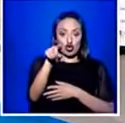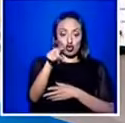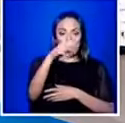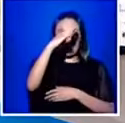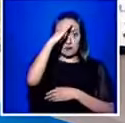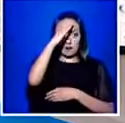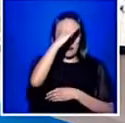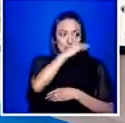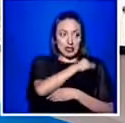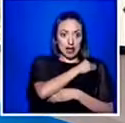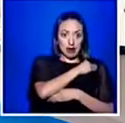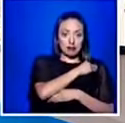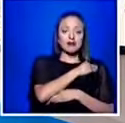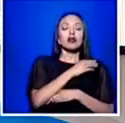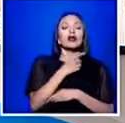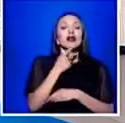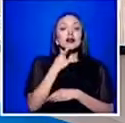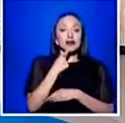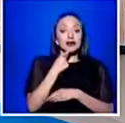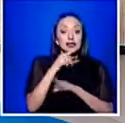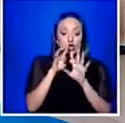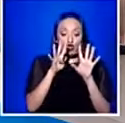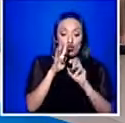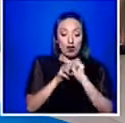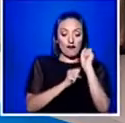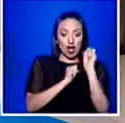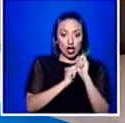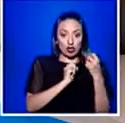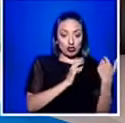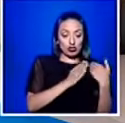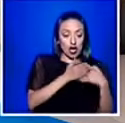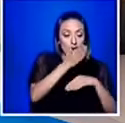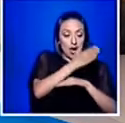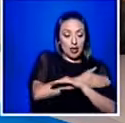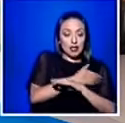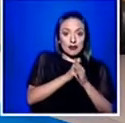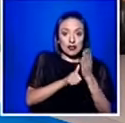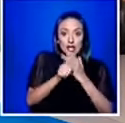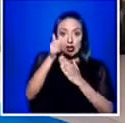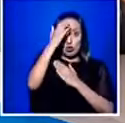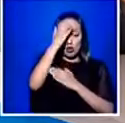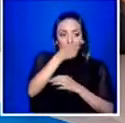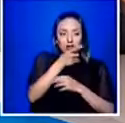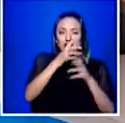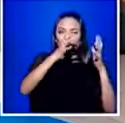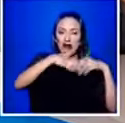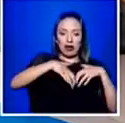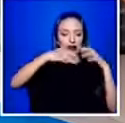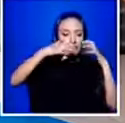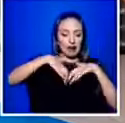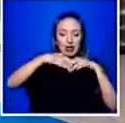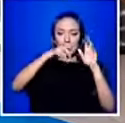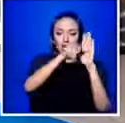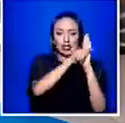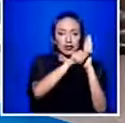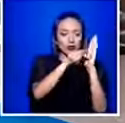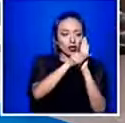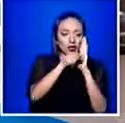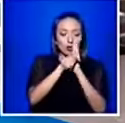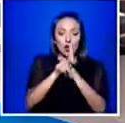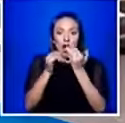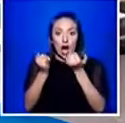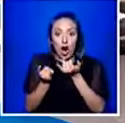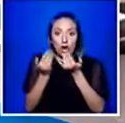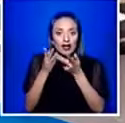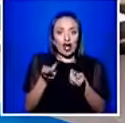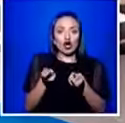padres de familia señalan que durante los 9 años que la institución estuvo bajo el Ministerio de Educación se registraron resultados negativos. ¿Qué expectativas tienen